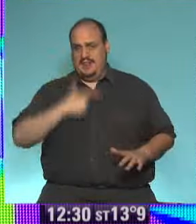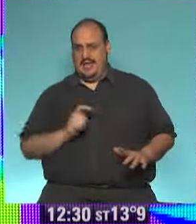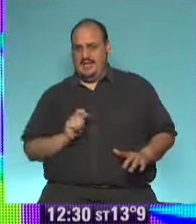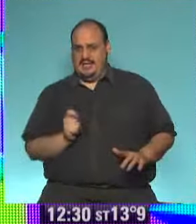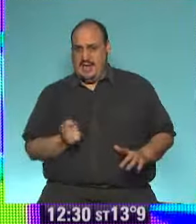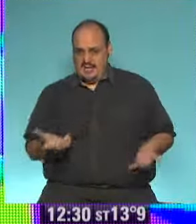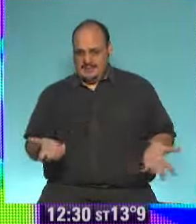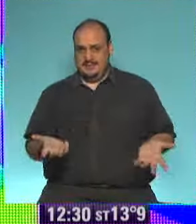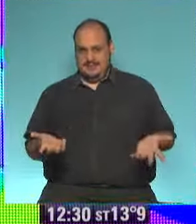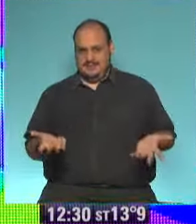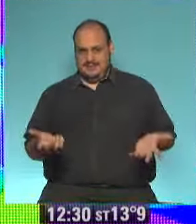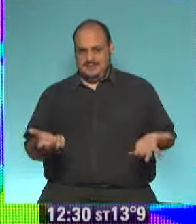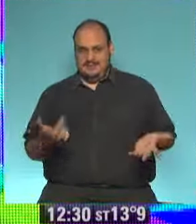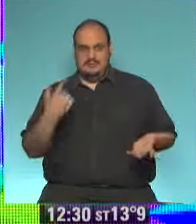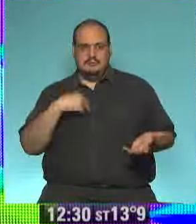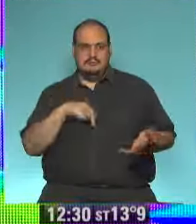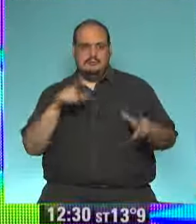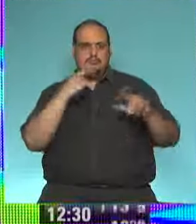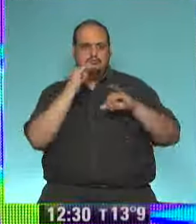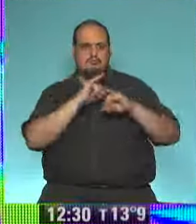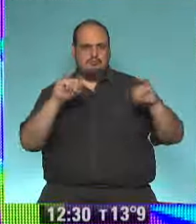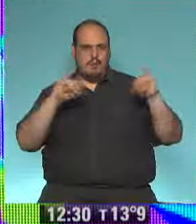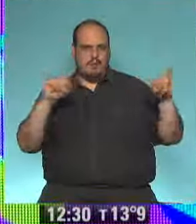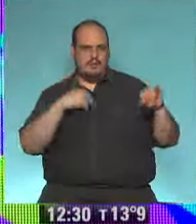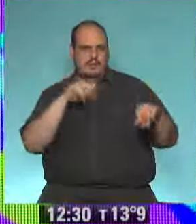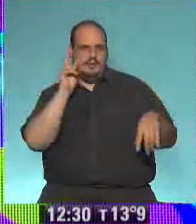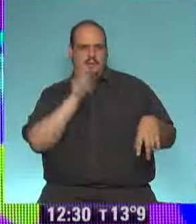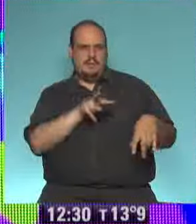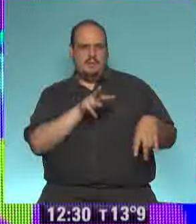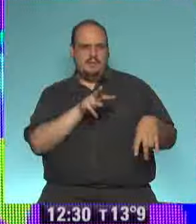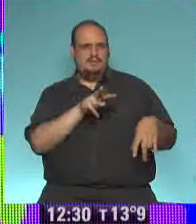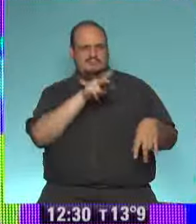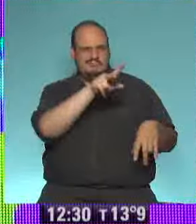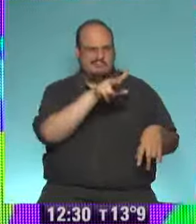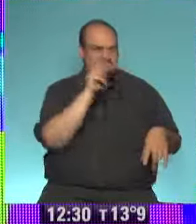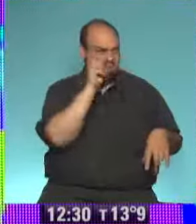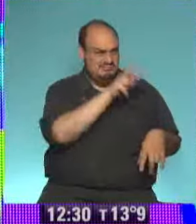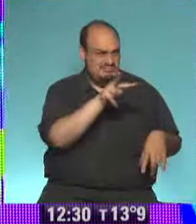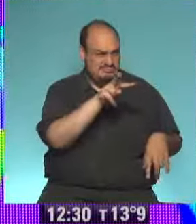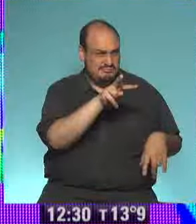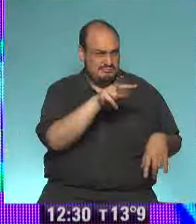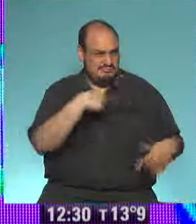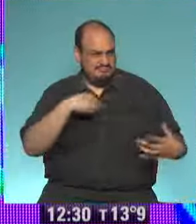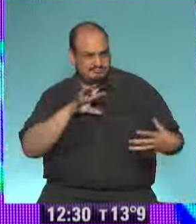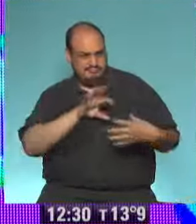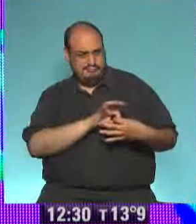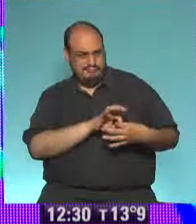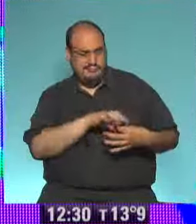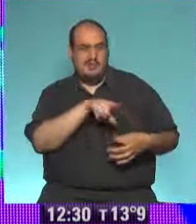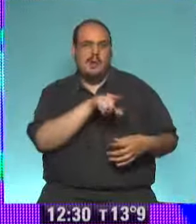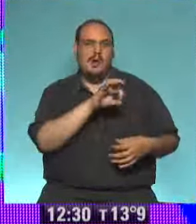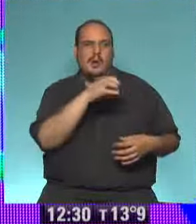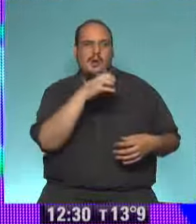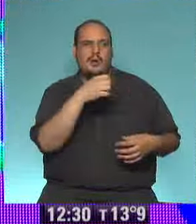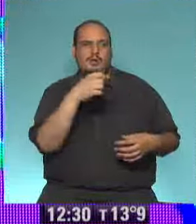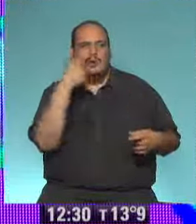estas preguntas cuando vemos una publicidad o cuando escuchamos, si realmente lo que nos dicen apela al, a la necesidad de vender o que es verdad